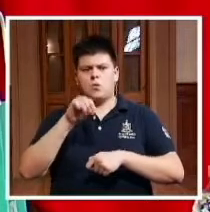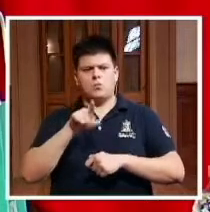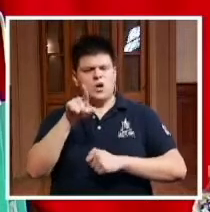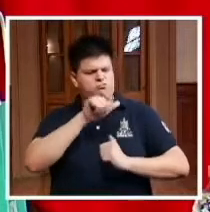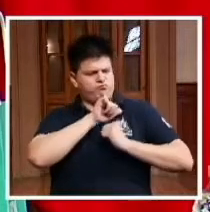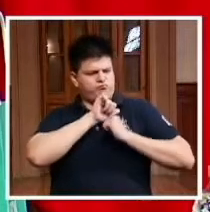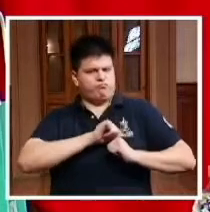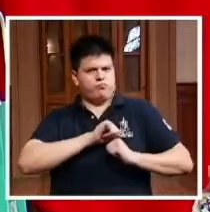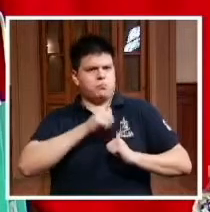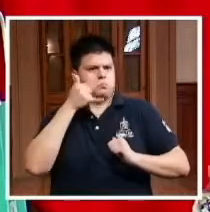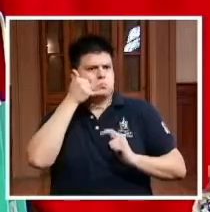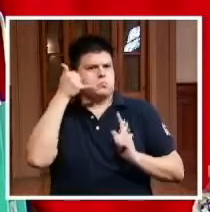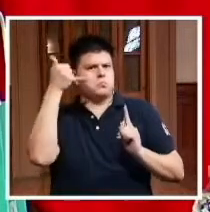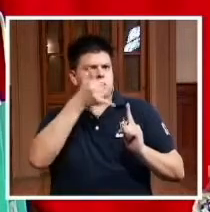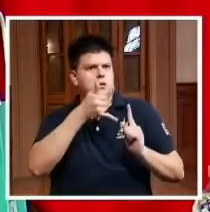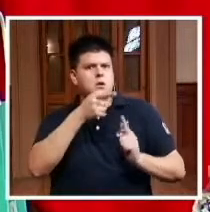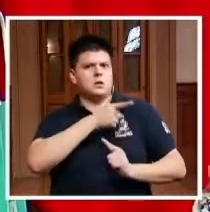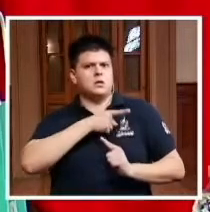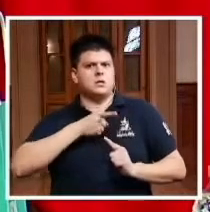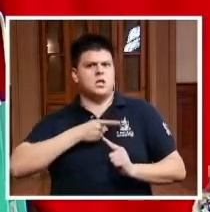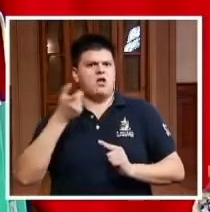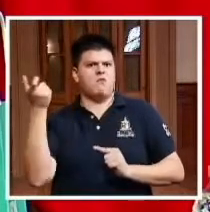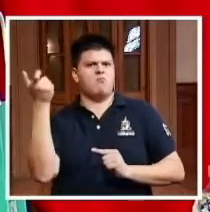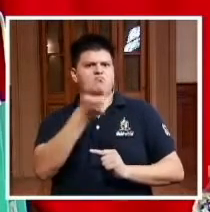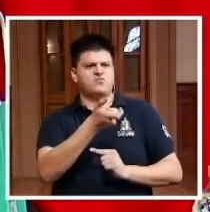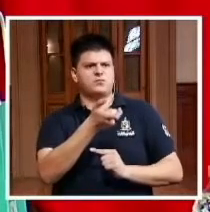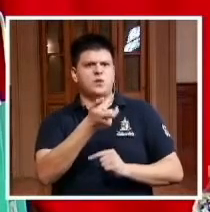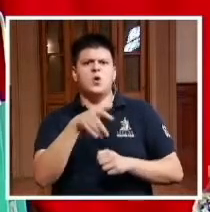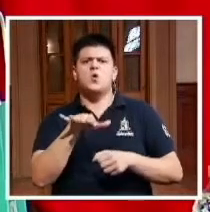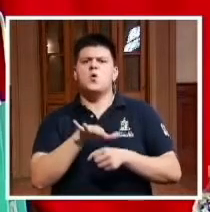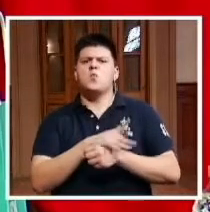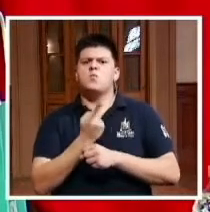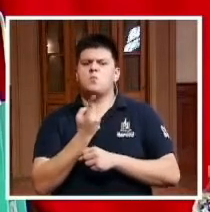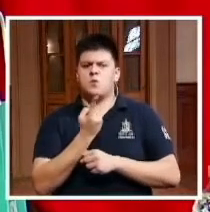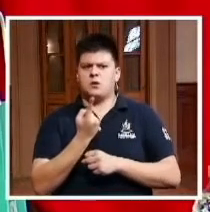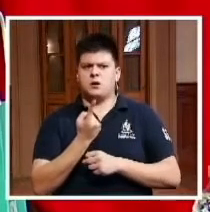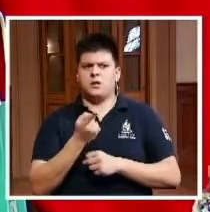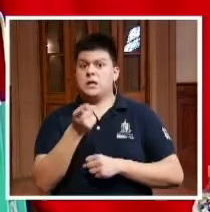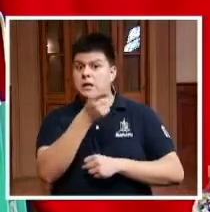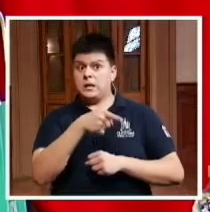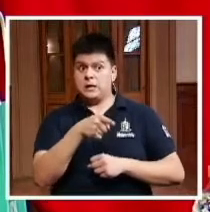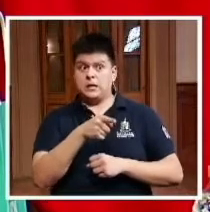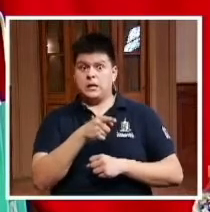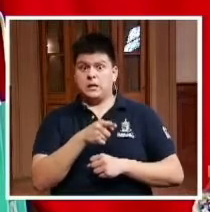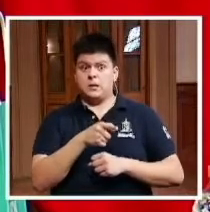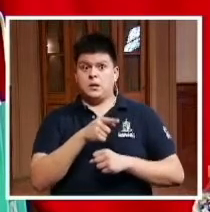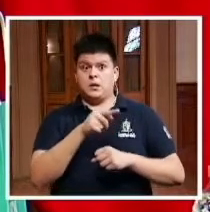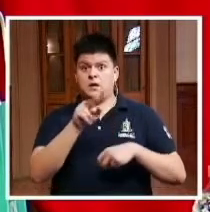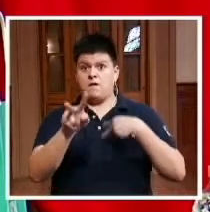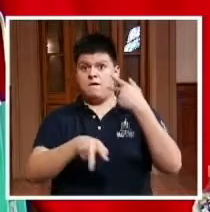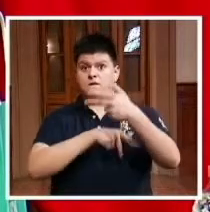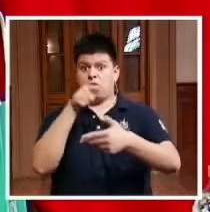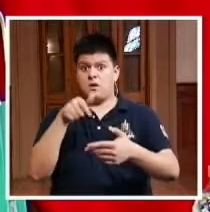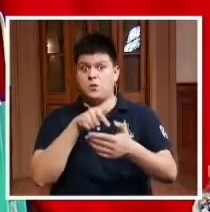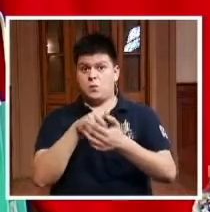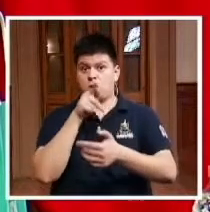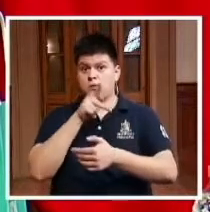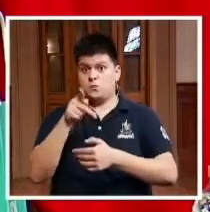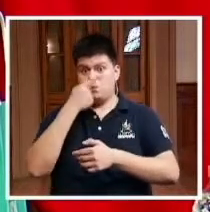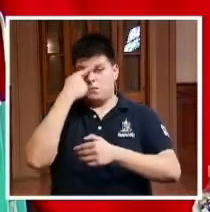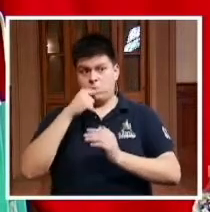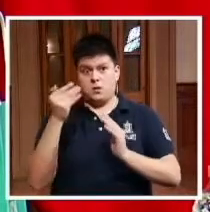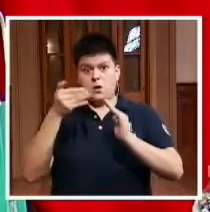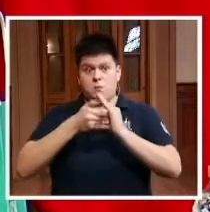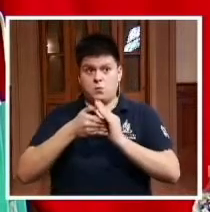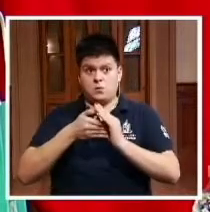y le hablaron que depositará un recurso porque lo iban a acudir a su consultorio a multarlo y